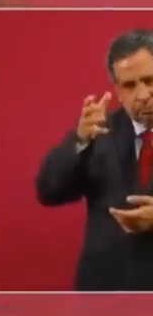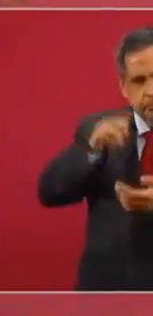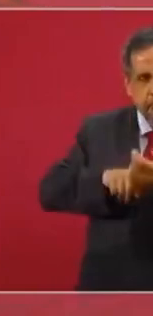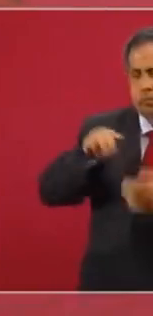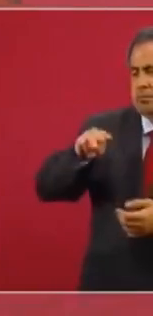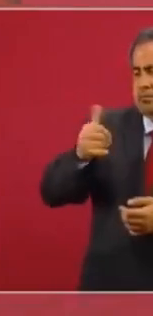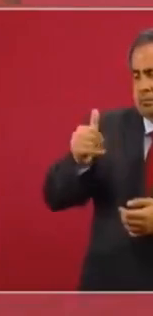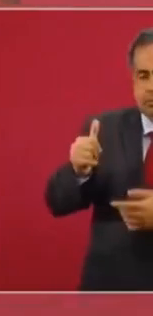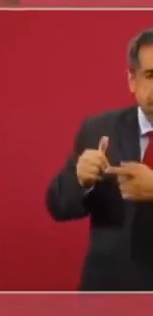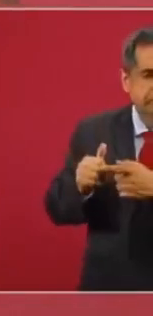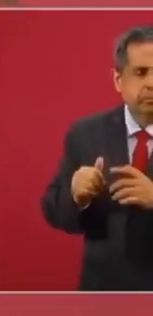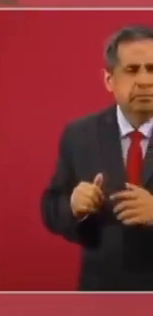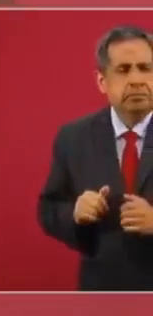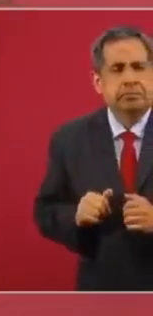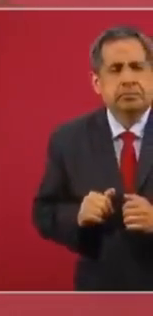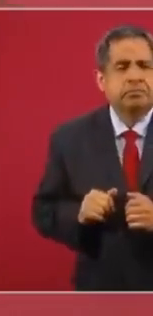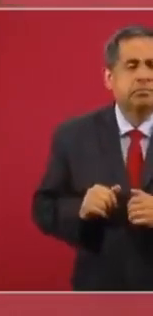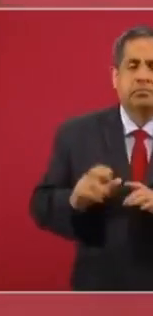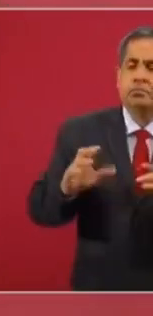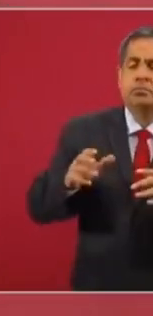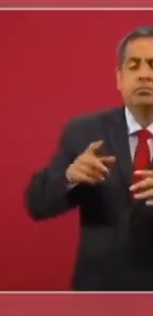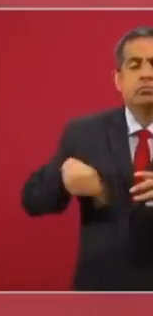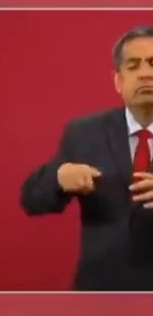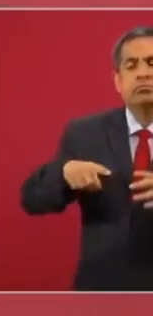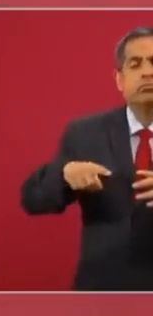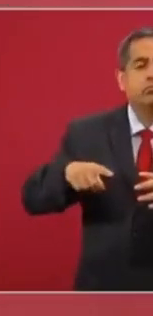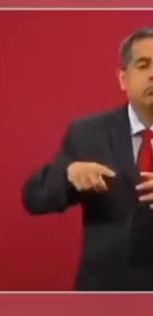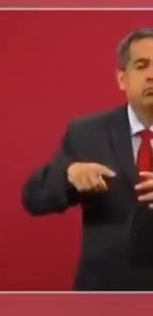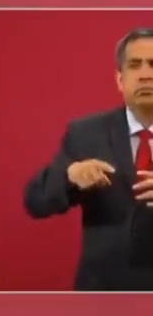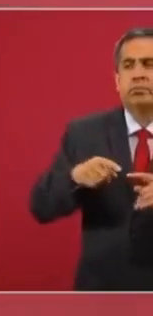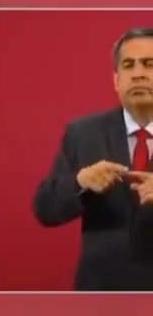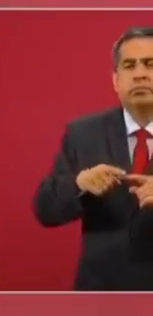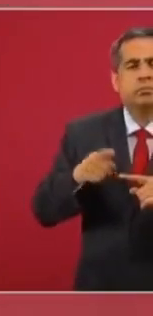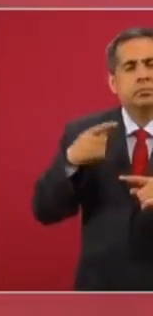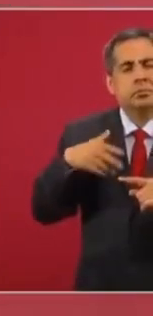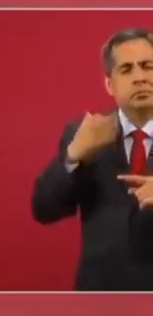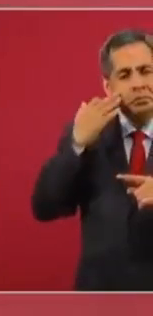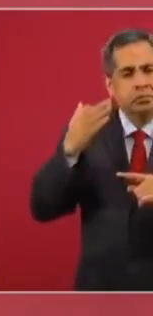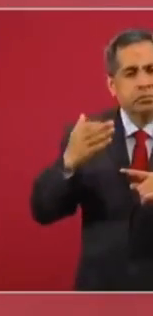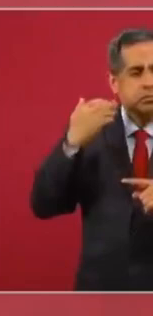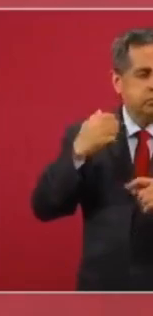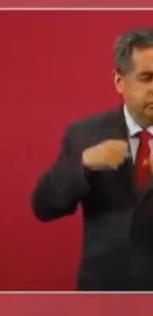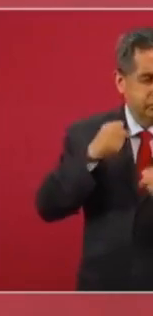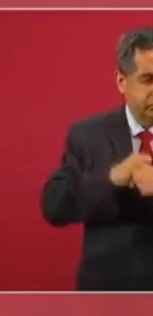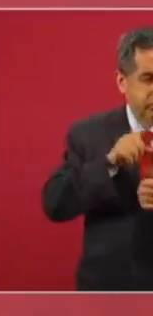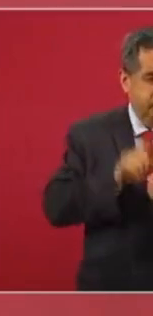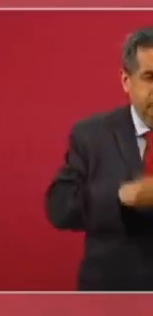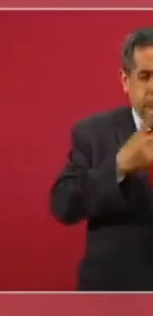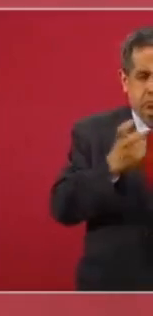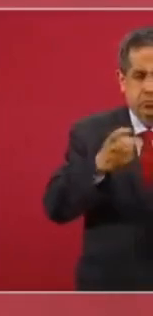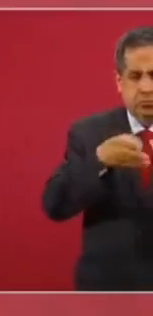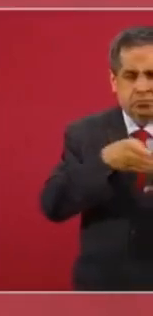los mayas desde el siglo XIII.